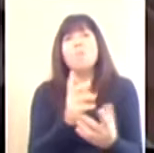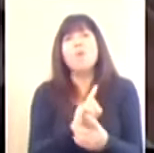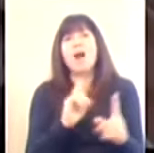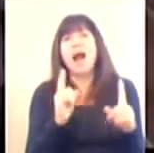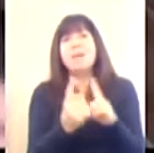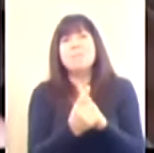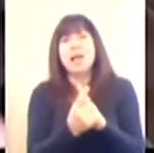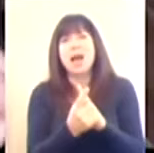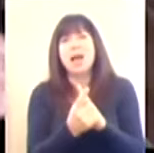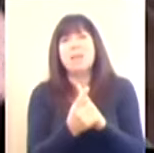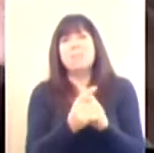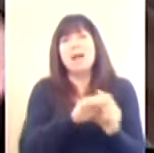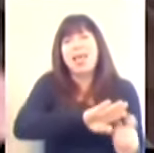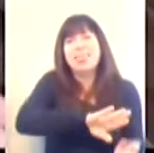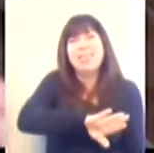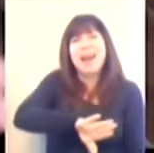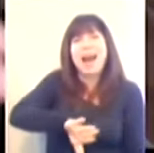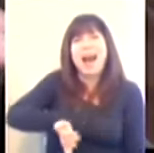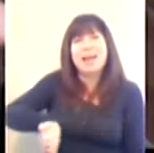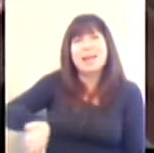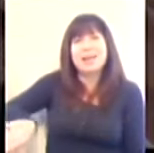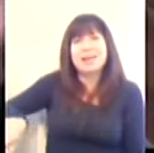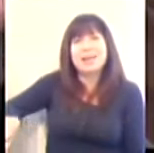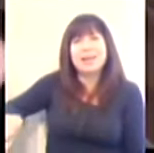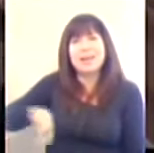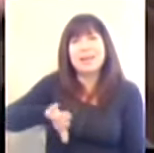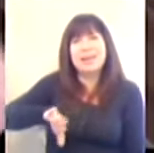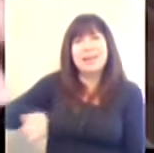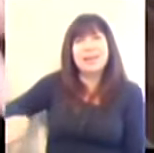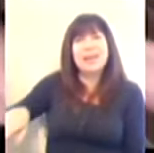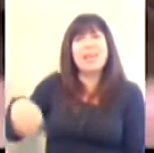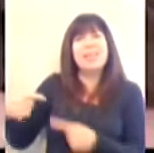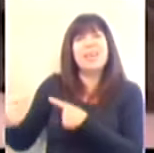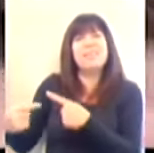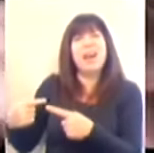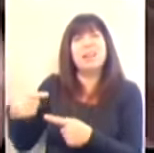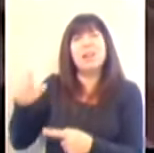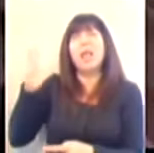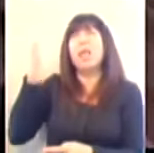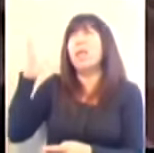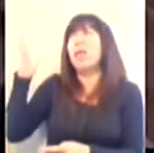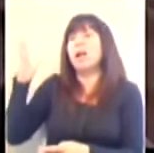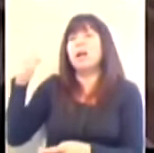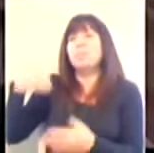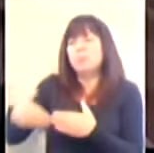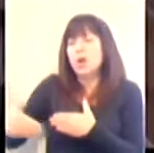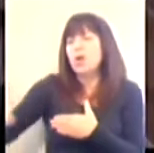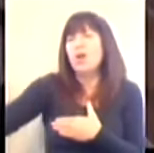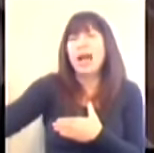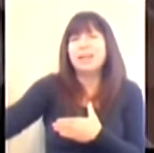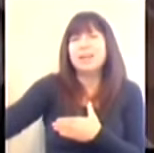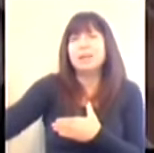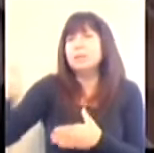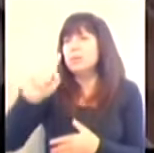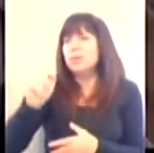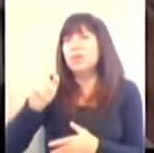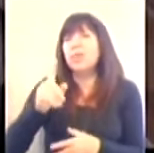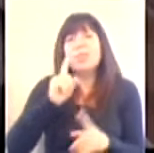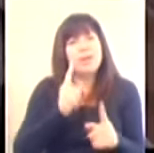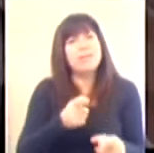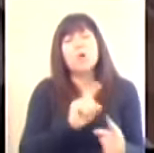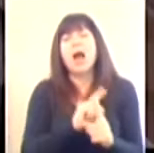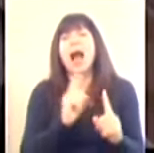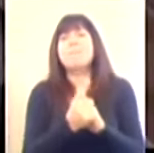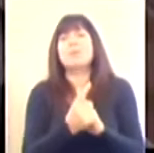ir dejando de lado el debate que nos distrae, que trata de prolongar esas opciones? Entonces yo creo que lo que sí